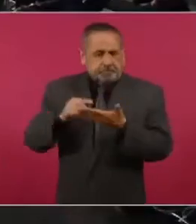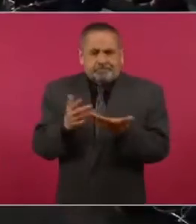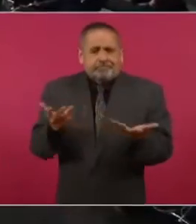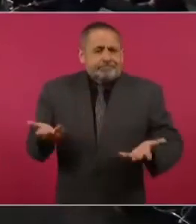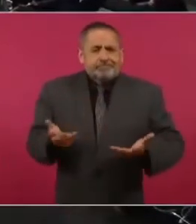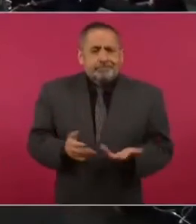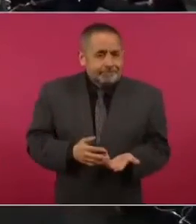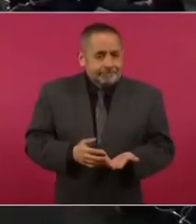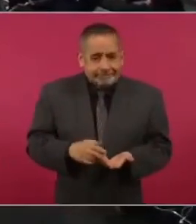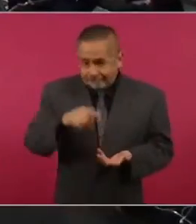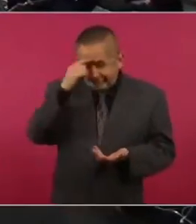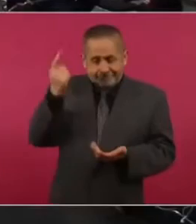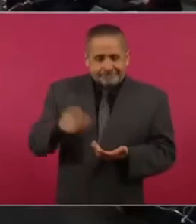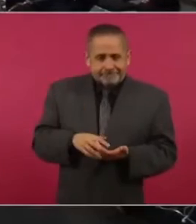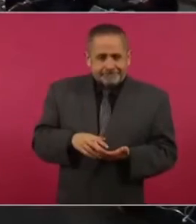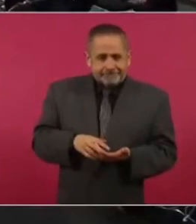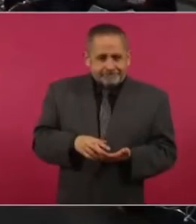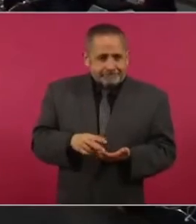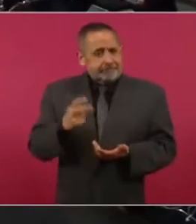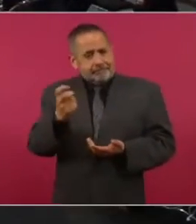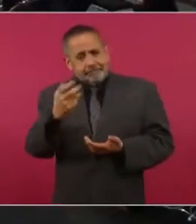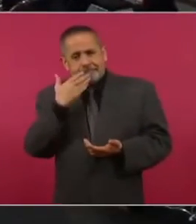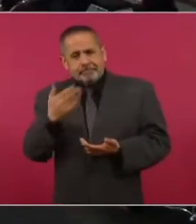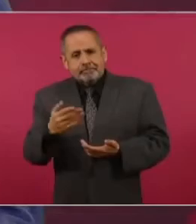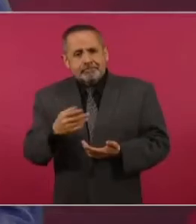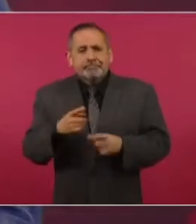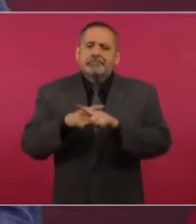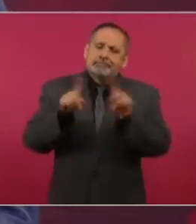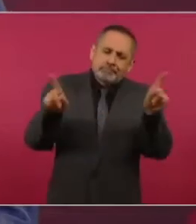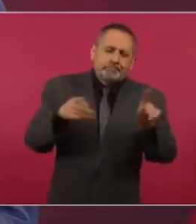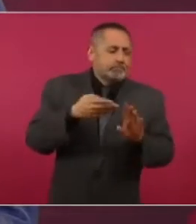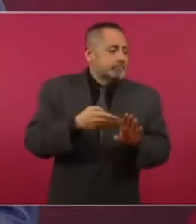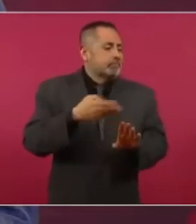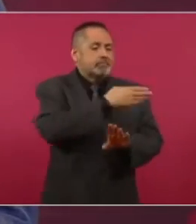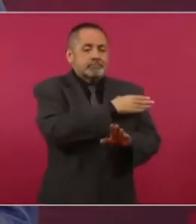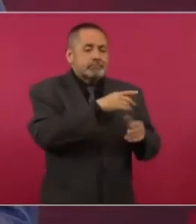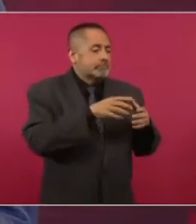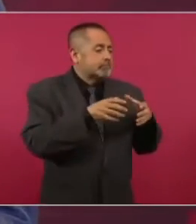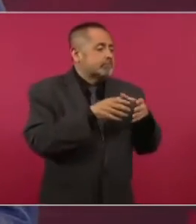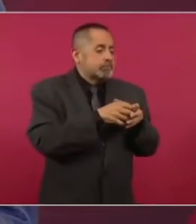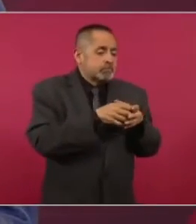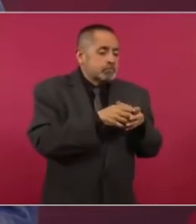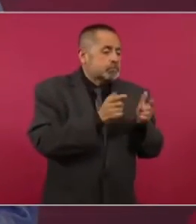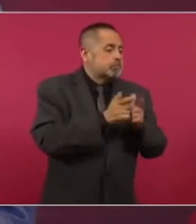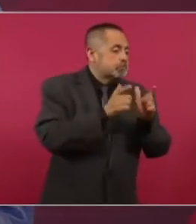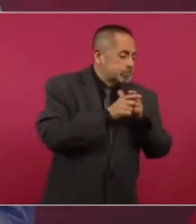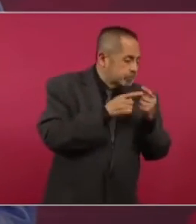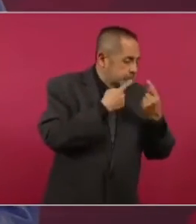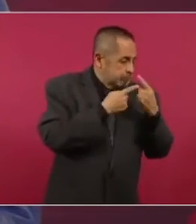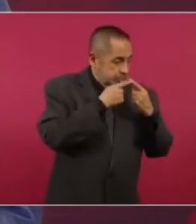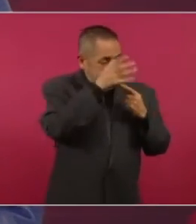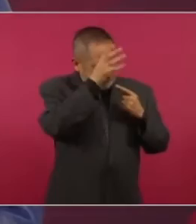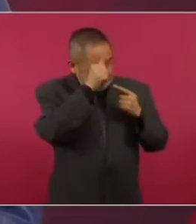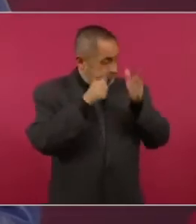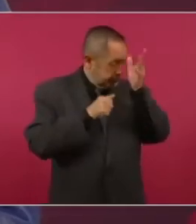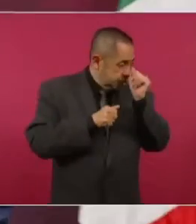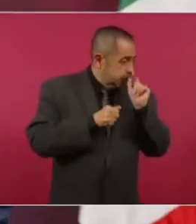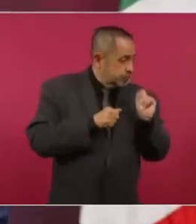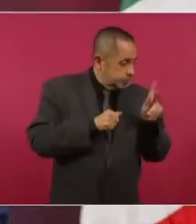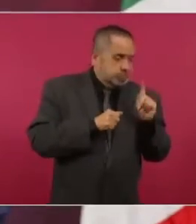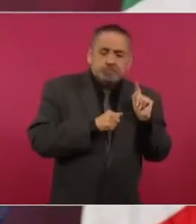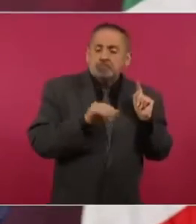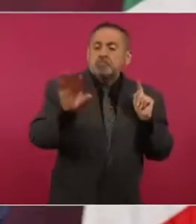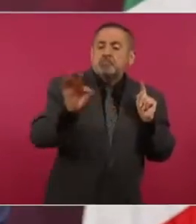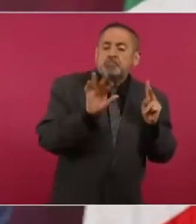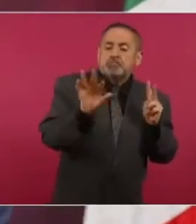no como ha venido sucediendo, que un grupo se ponen de acuerdo.